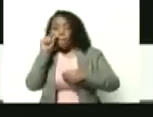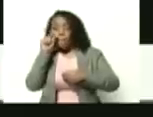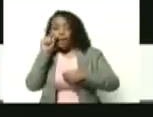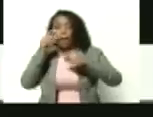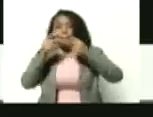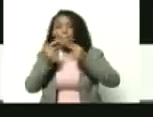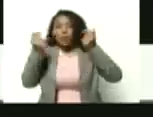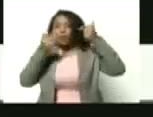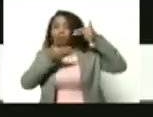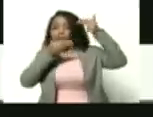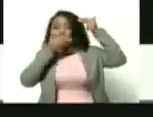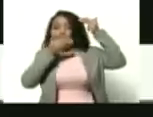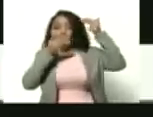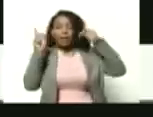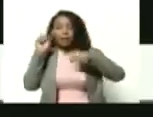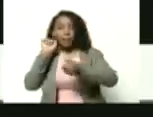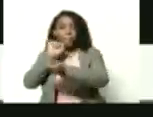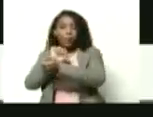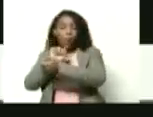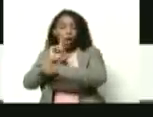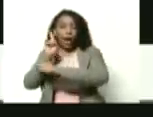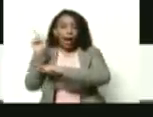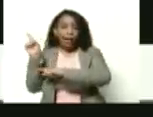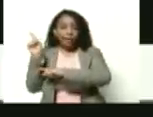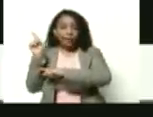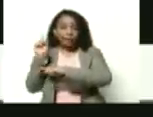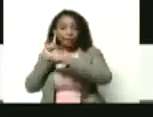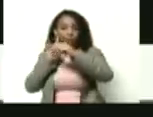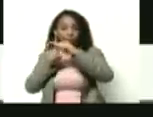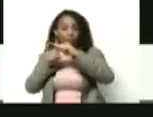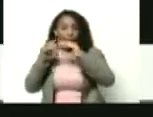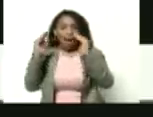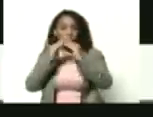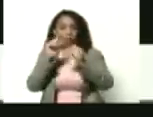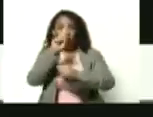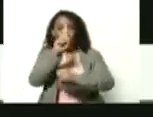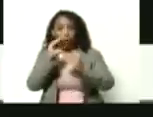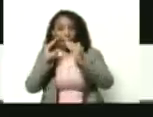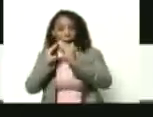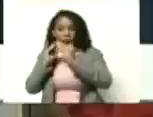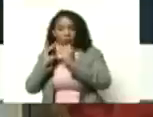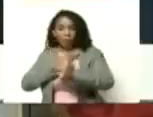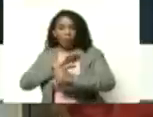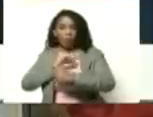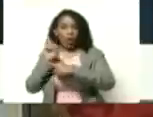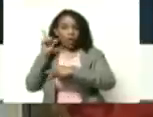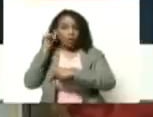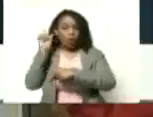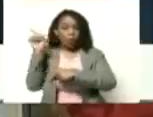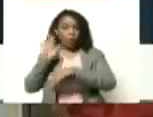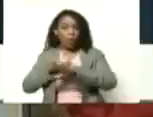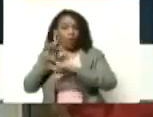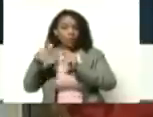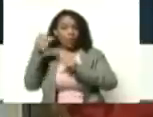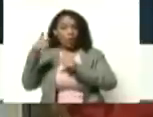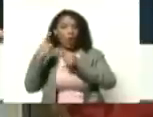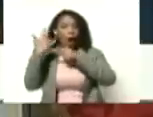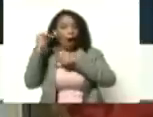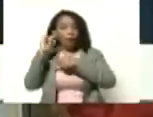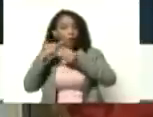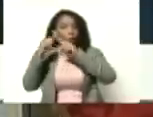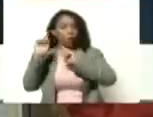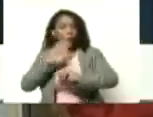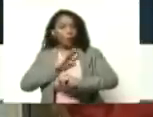lee hallan a su casa una de sus casas porque aparece luego como